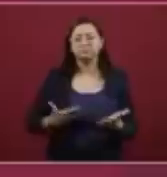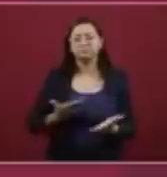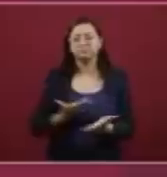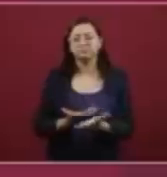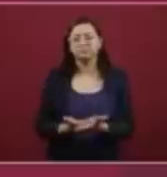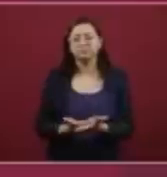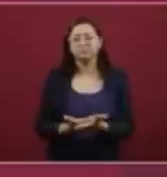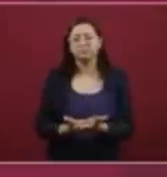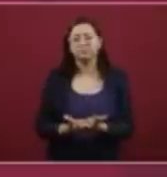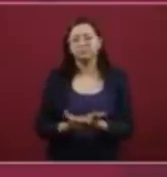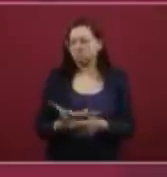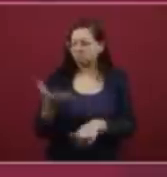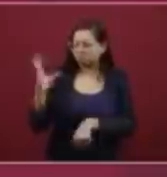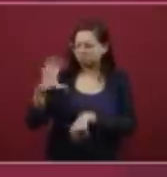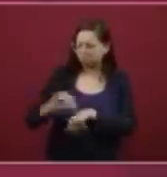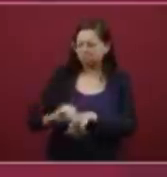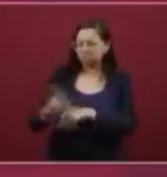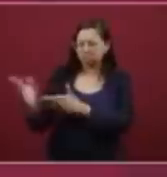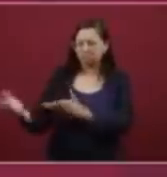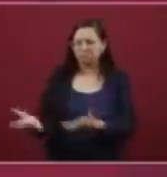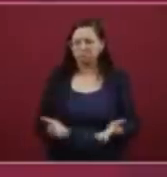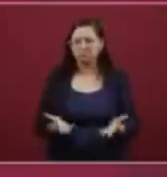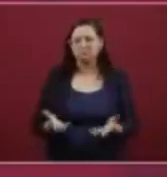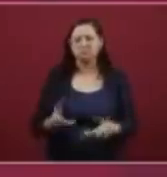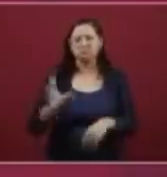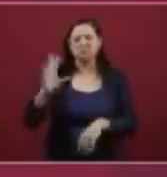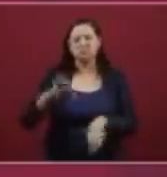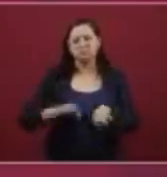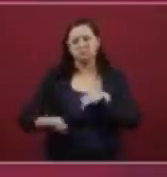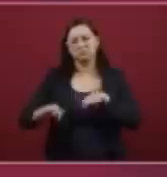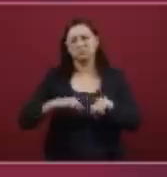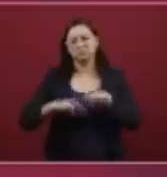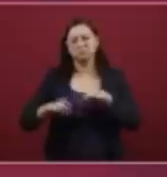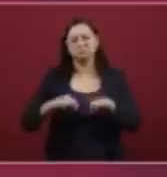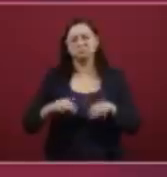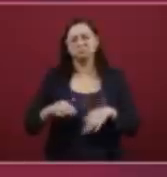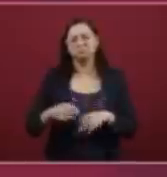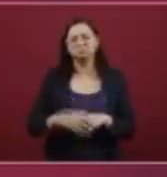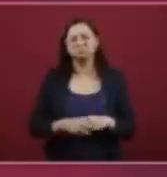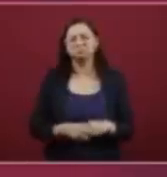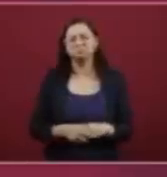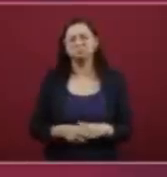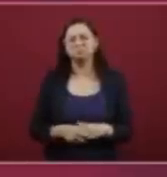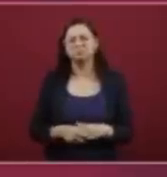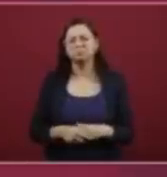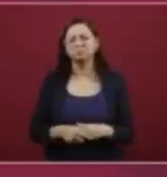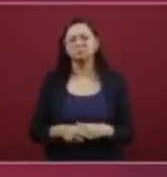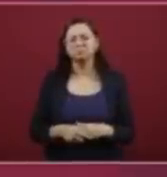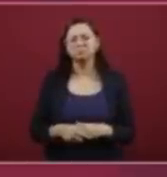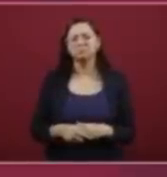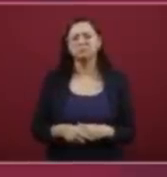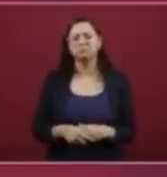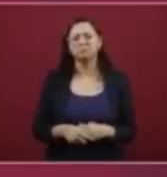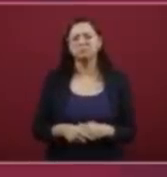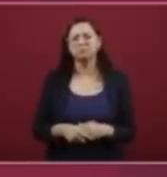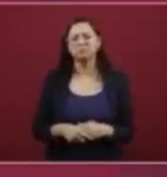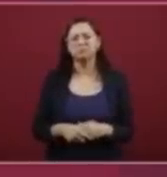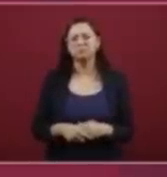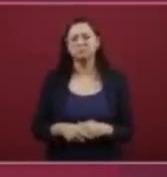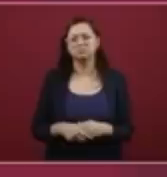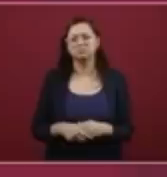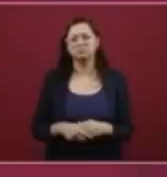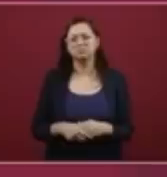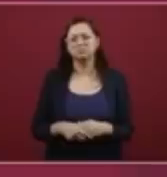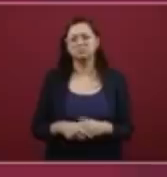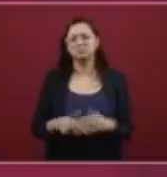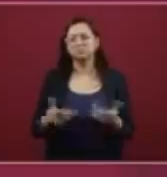estas visas que México está dispuesto a otorgar. Lo hacemos